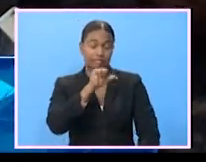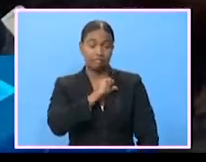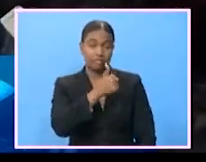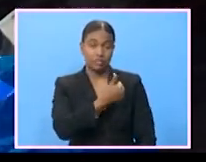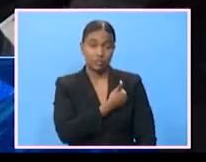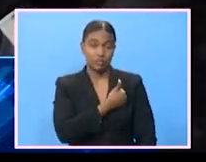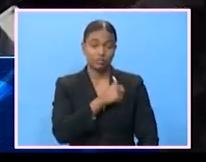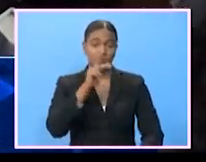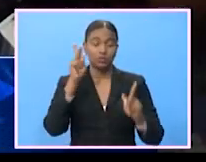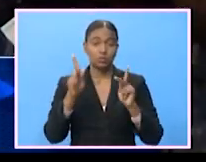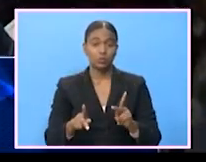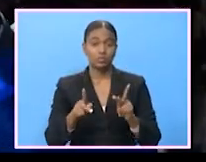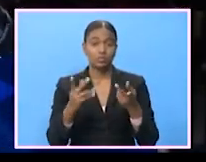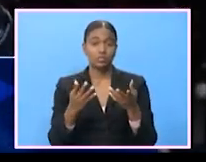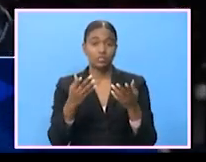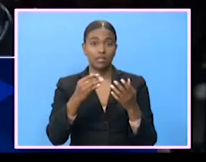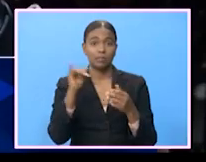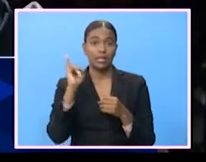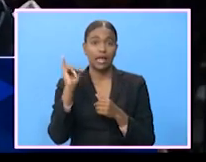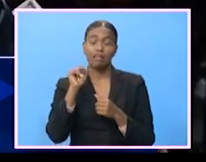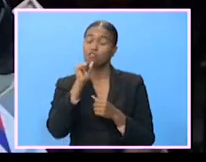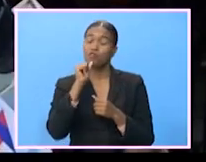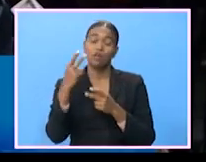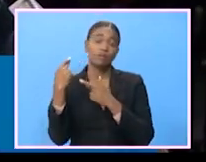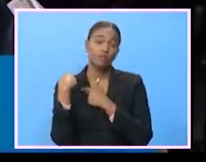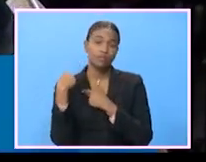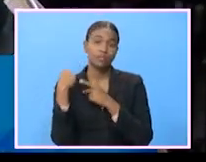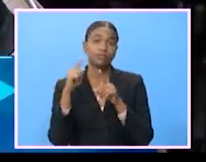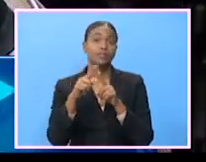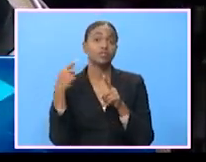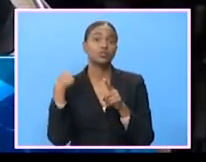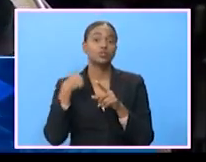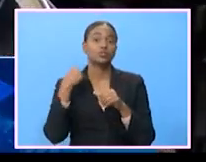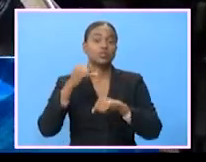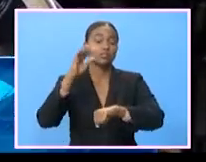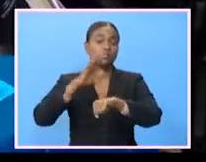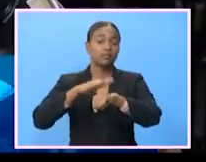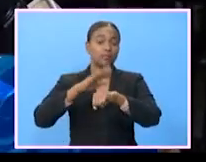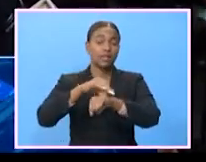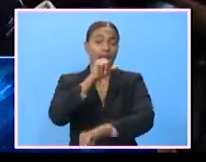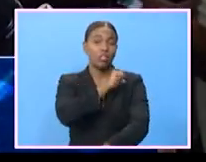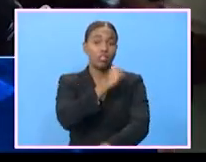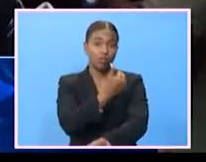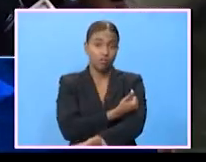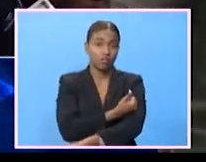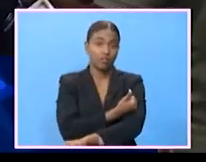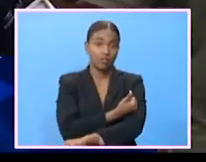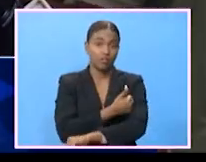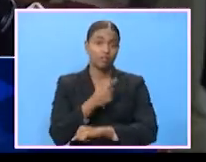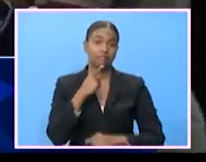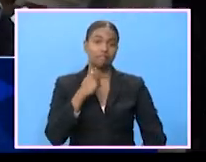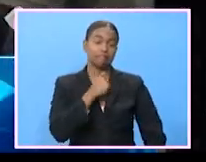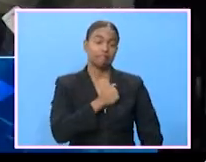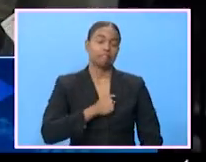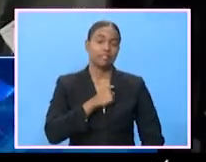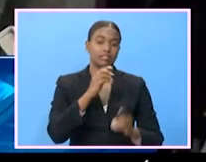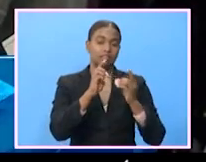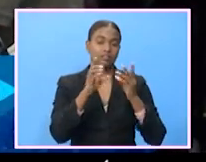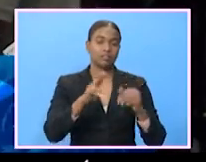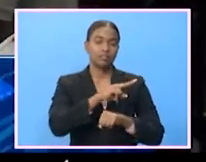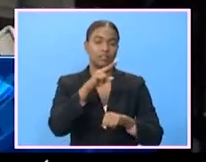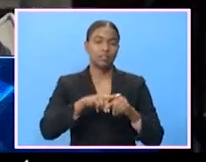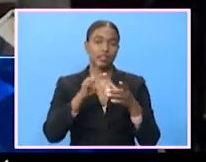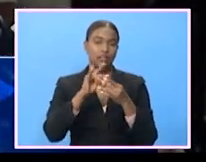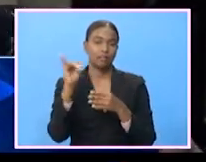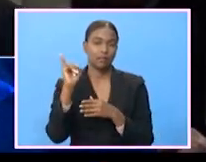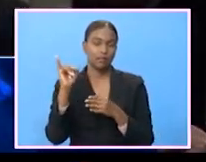los inmigrantes no es reprochable. Sin embargo, nosotros hacemos un llamado a las autoridades, fundamentalmente a la Dirección General de Migración,